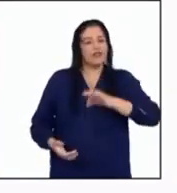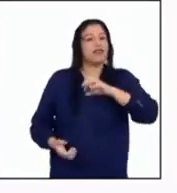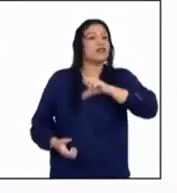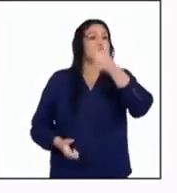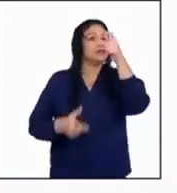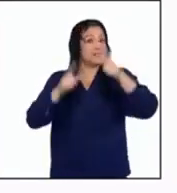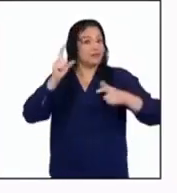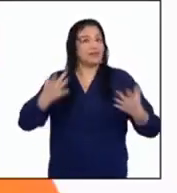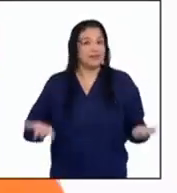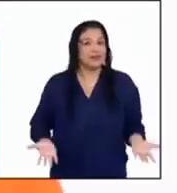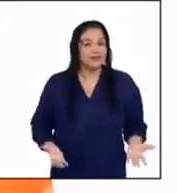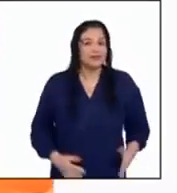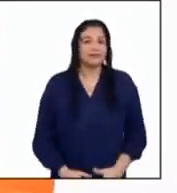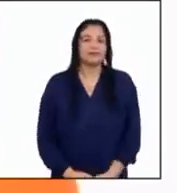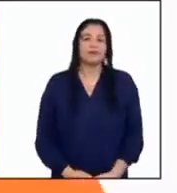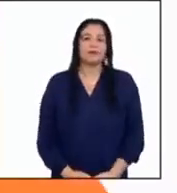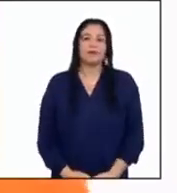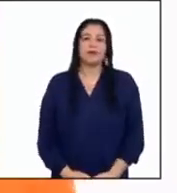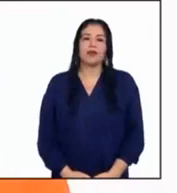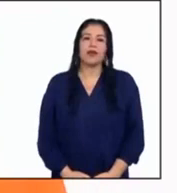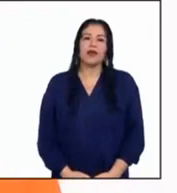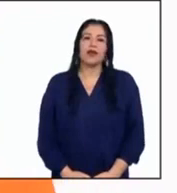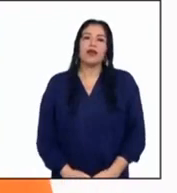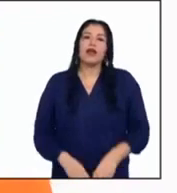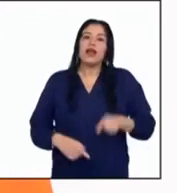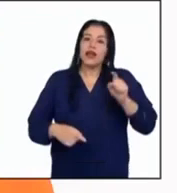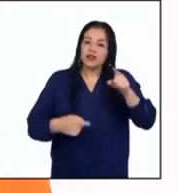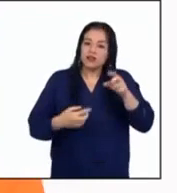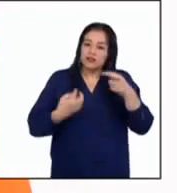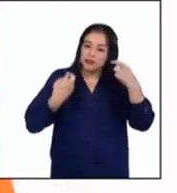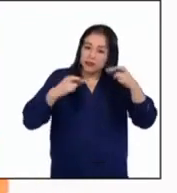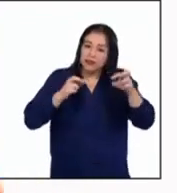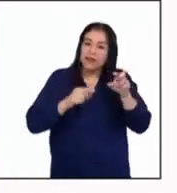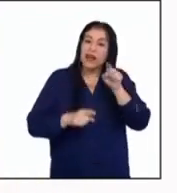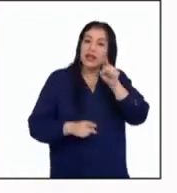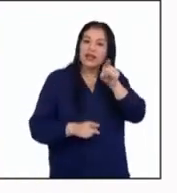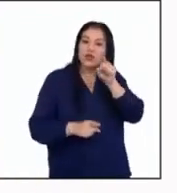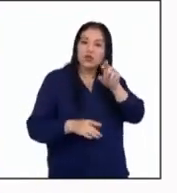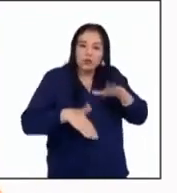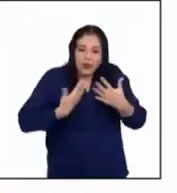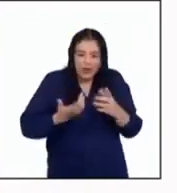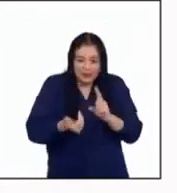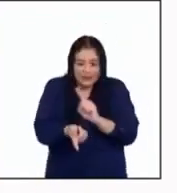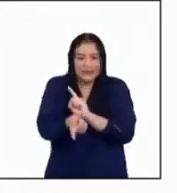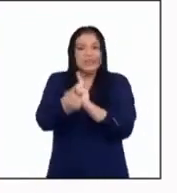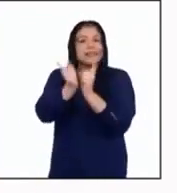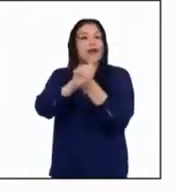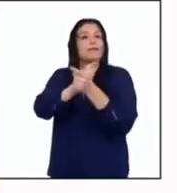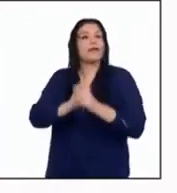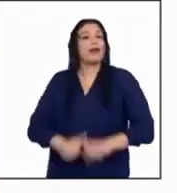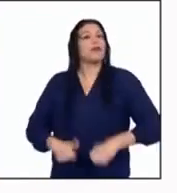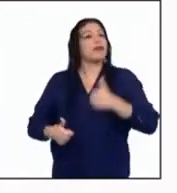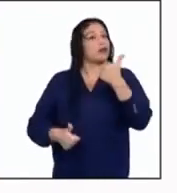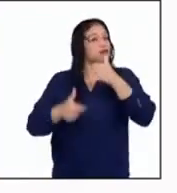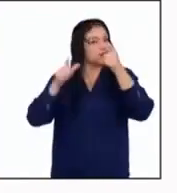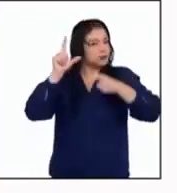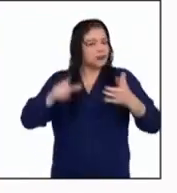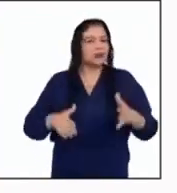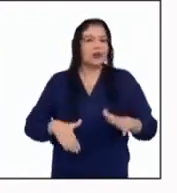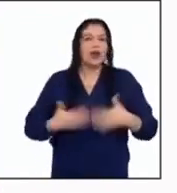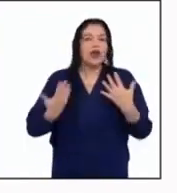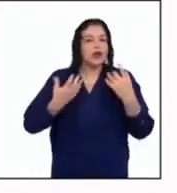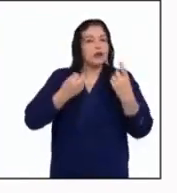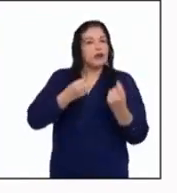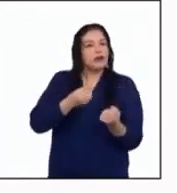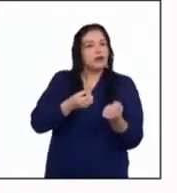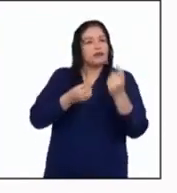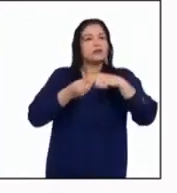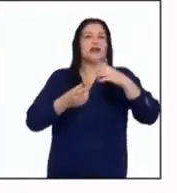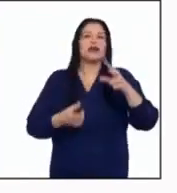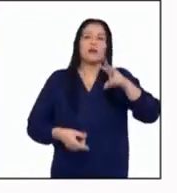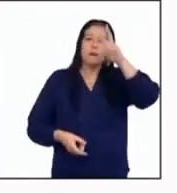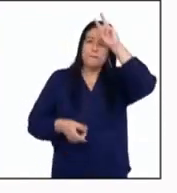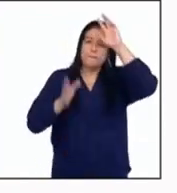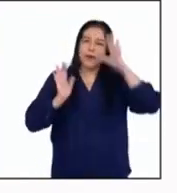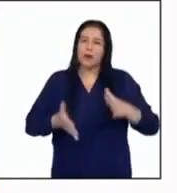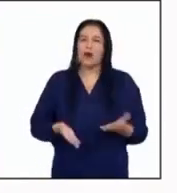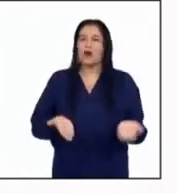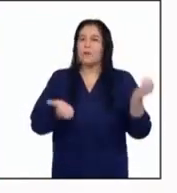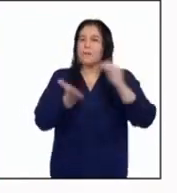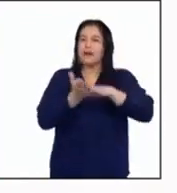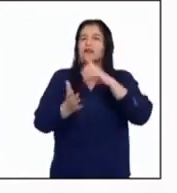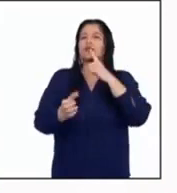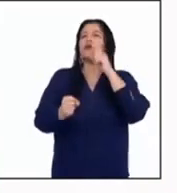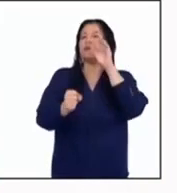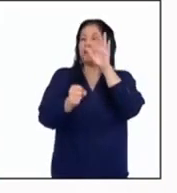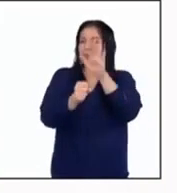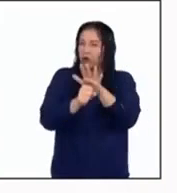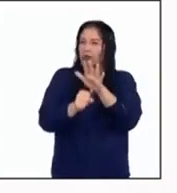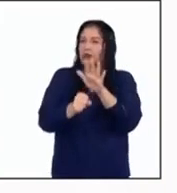otras personas. Ello te permitirá convertirte en un agente de cambio y poder ser un ciudadano más comprometido